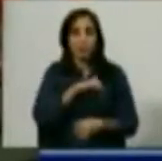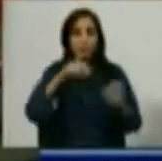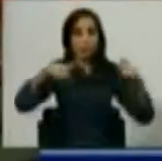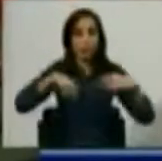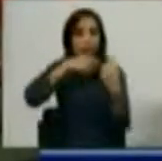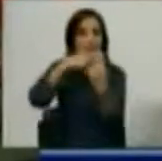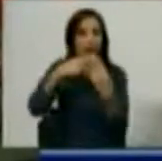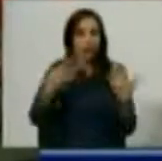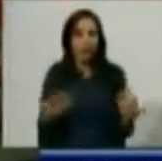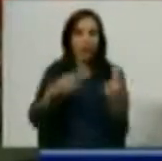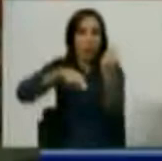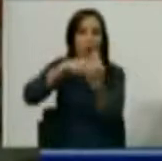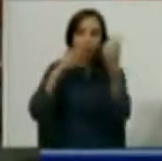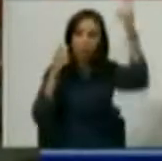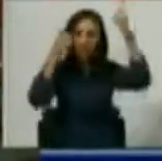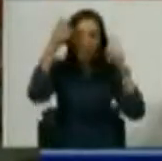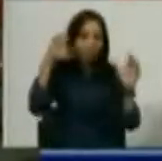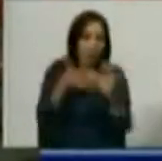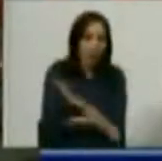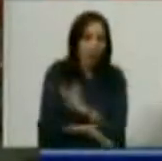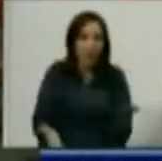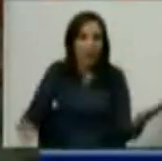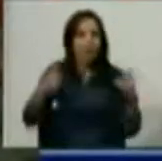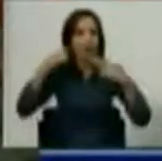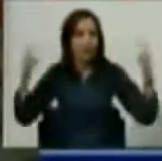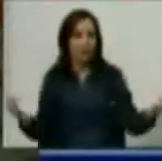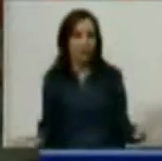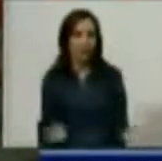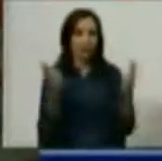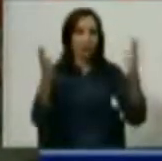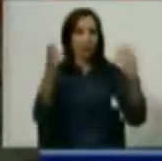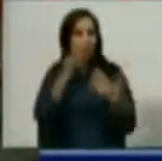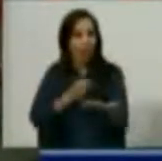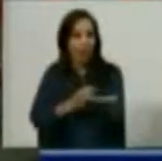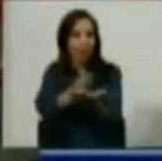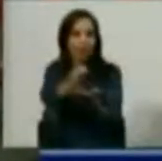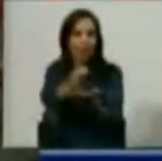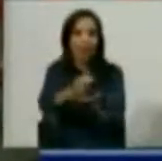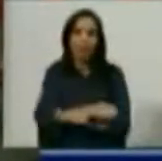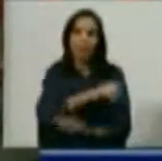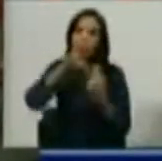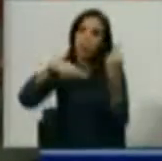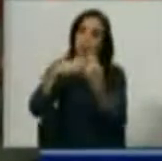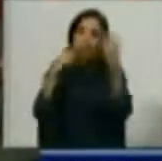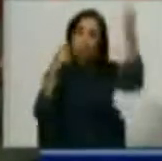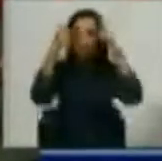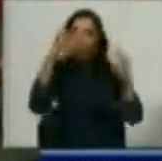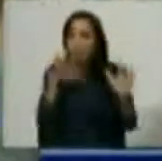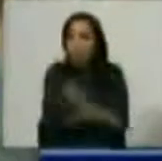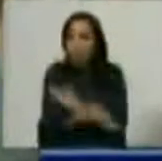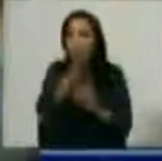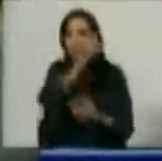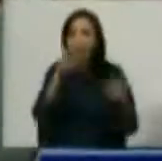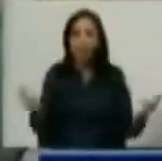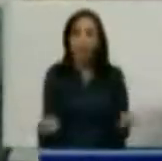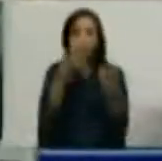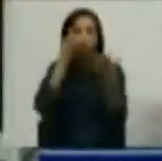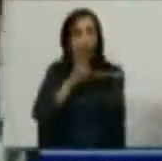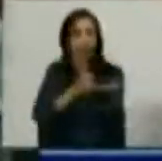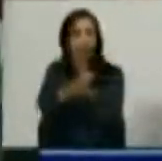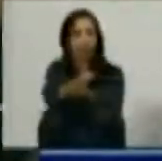etiqueta numeral chavismo es Victoria y lealtad numeral chavismo es